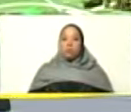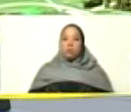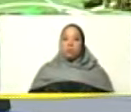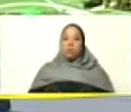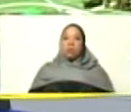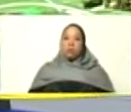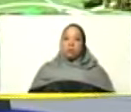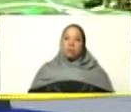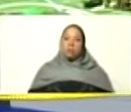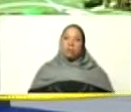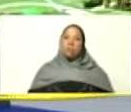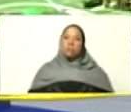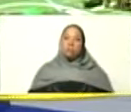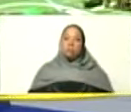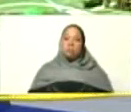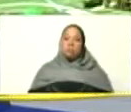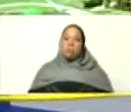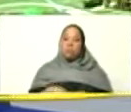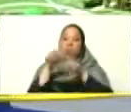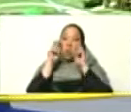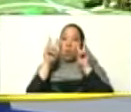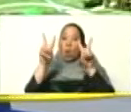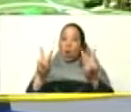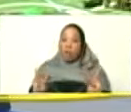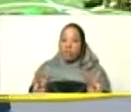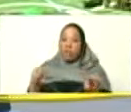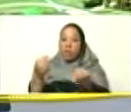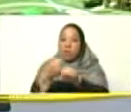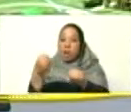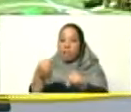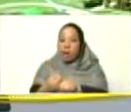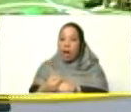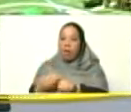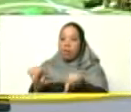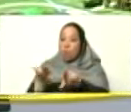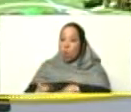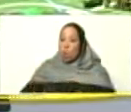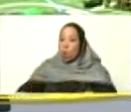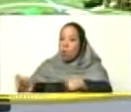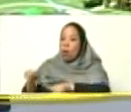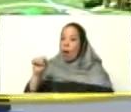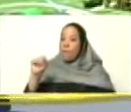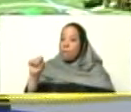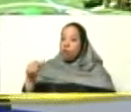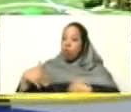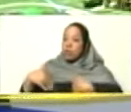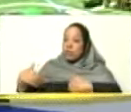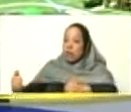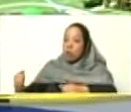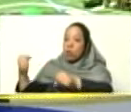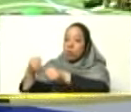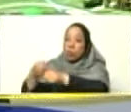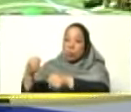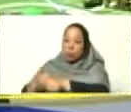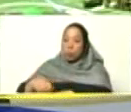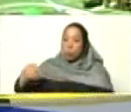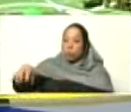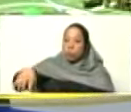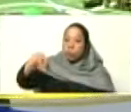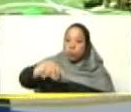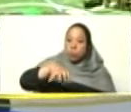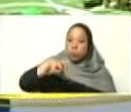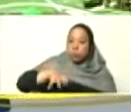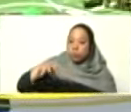vi desplegadas en los puestos de salud en todo el país y vi que hubo una